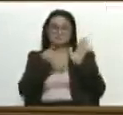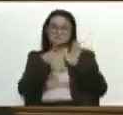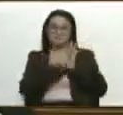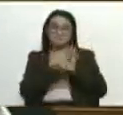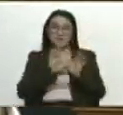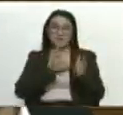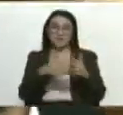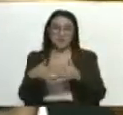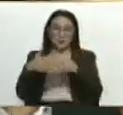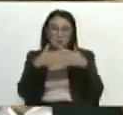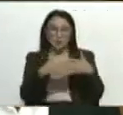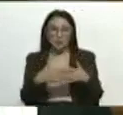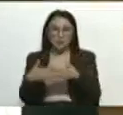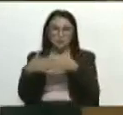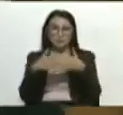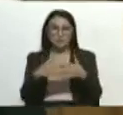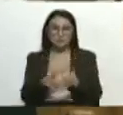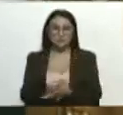Estados Unidos.